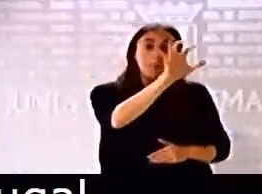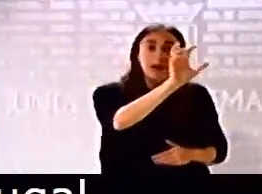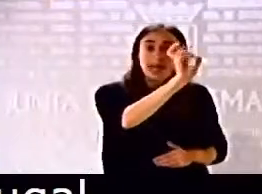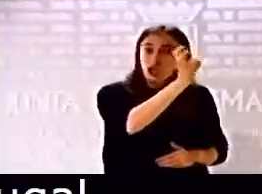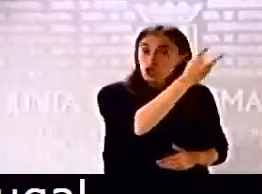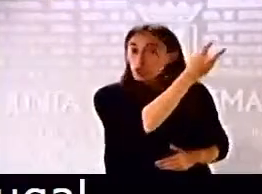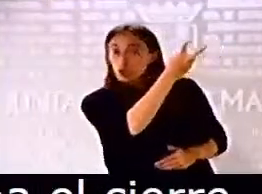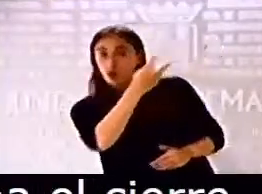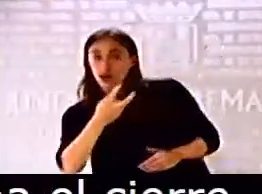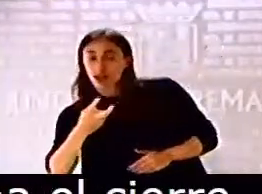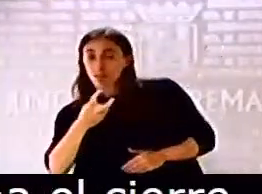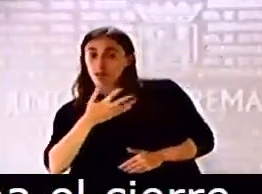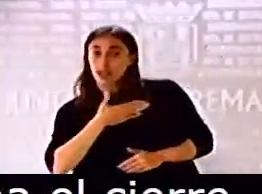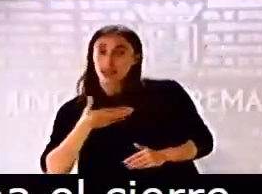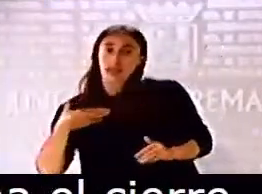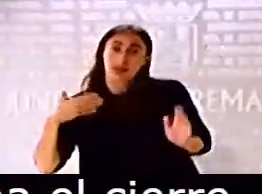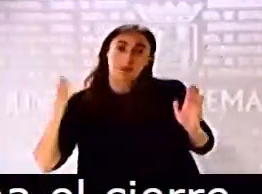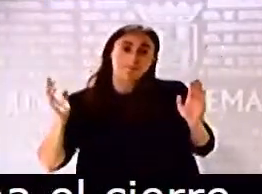caso,